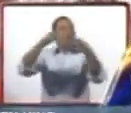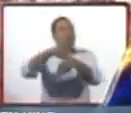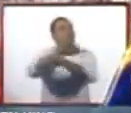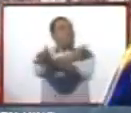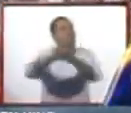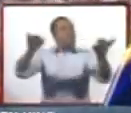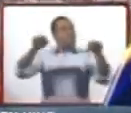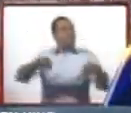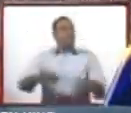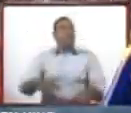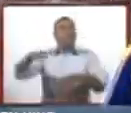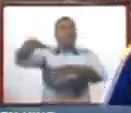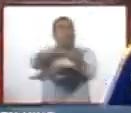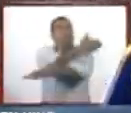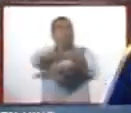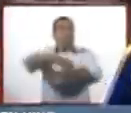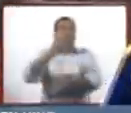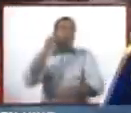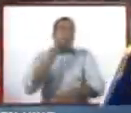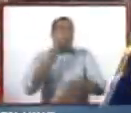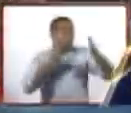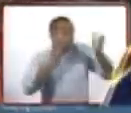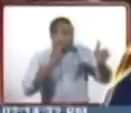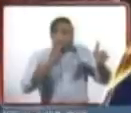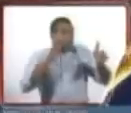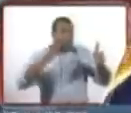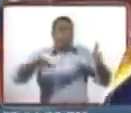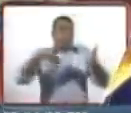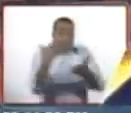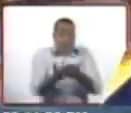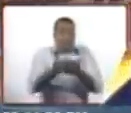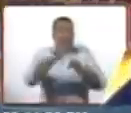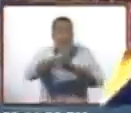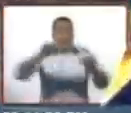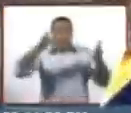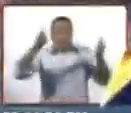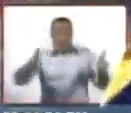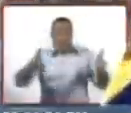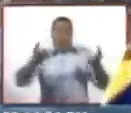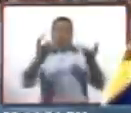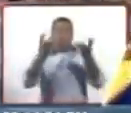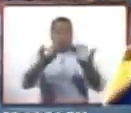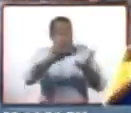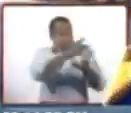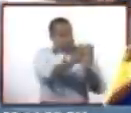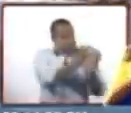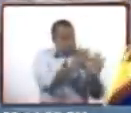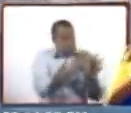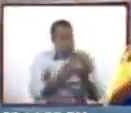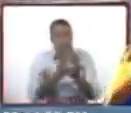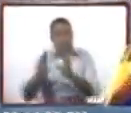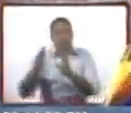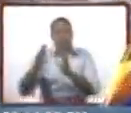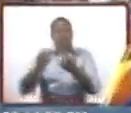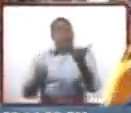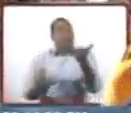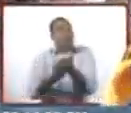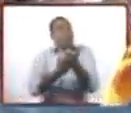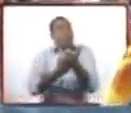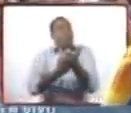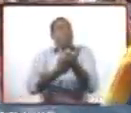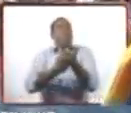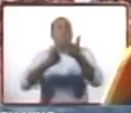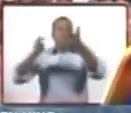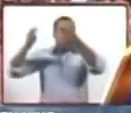Toda la avenida Bolívar de punta a punta ya desbordada por este pueblo, por este amor al comandante supremo Hugo Chávez,